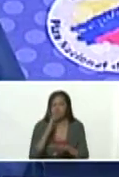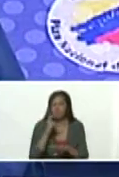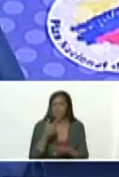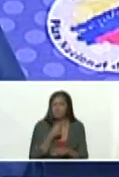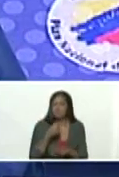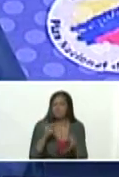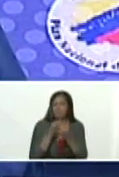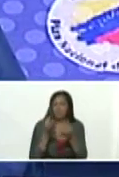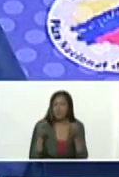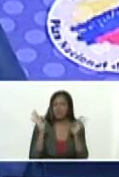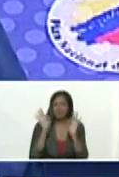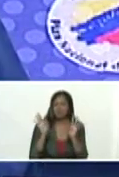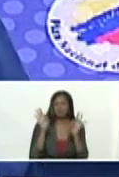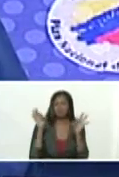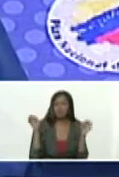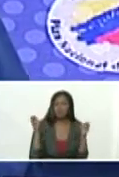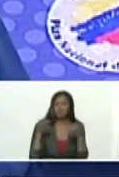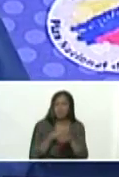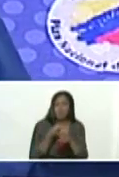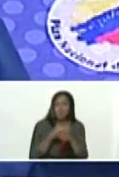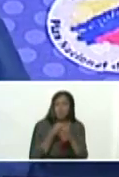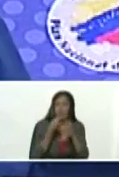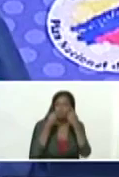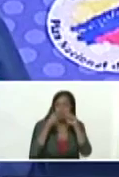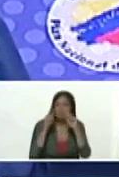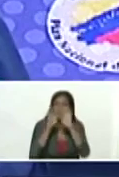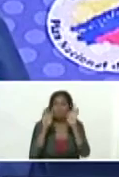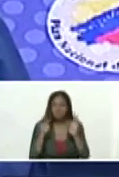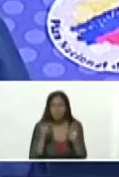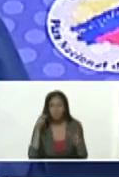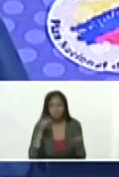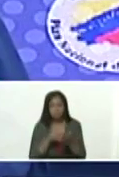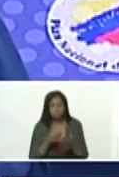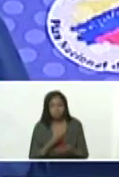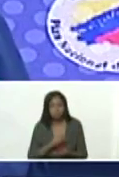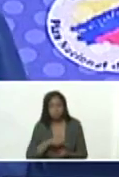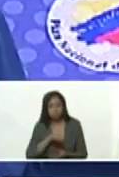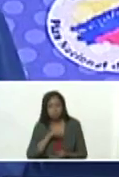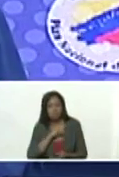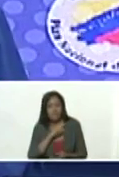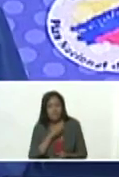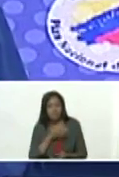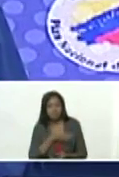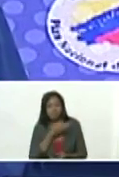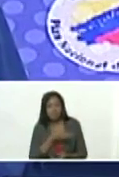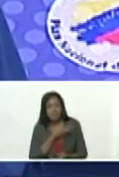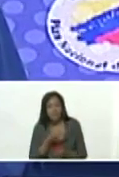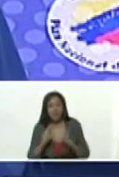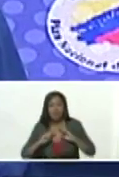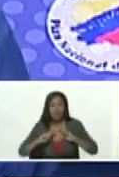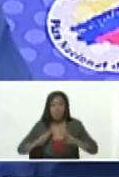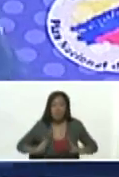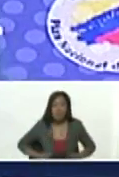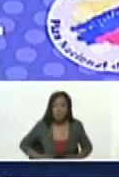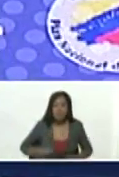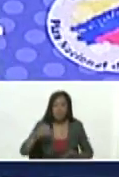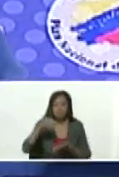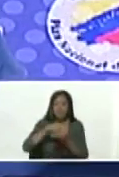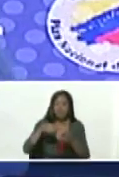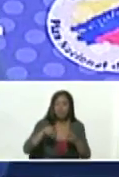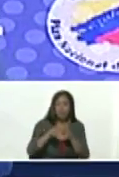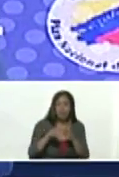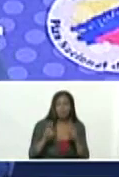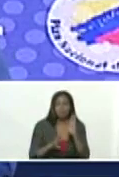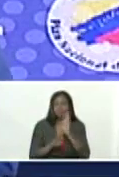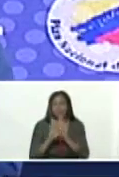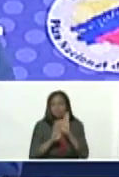modelo alternativo que pone el acento en lo social, en lo humanista, que pone al hombre y a la mujer en el centro de todo el